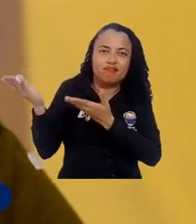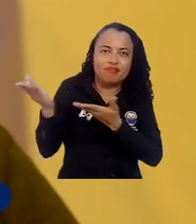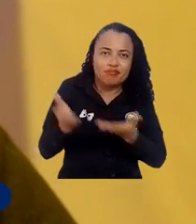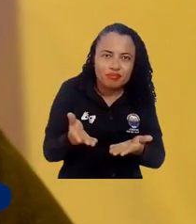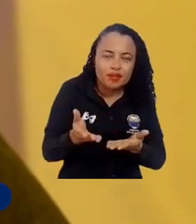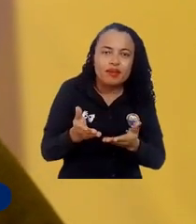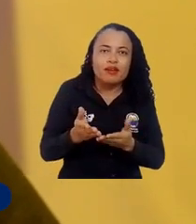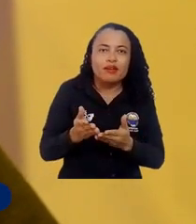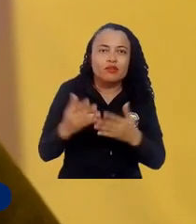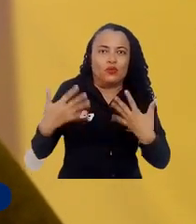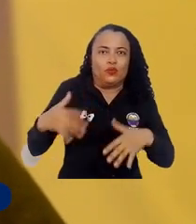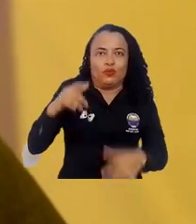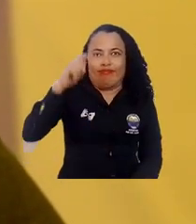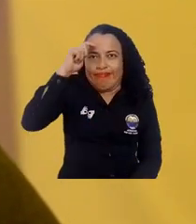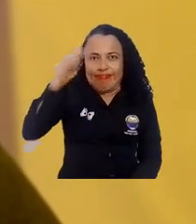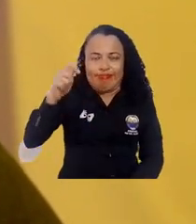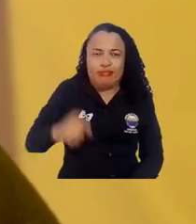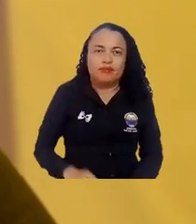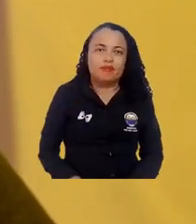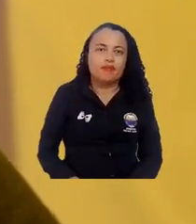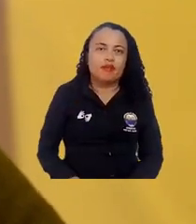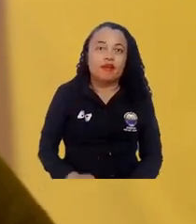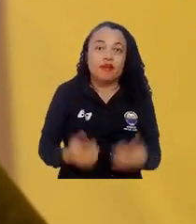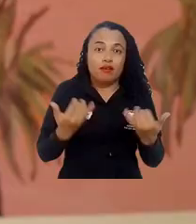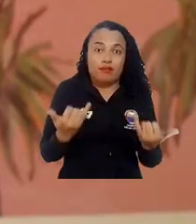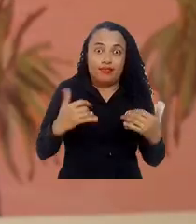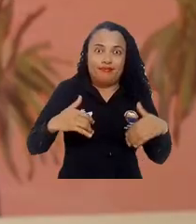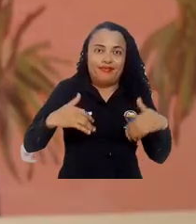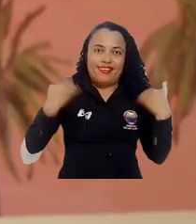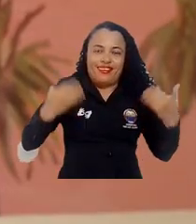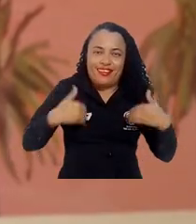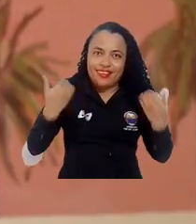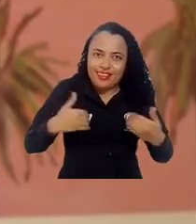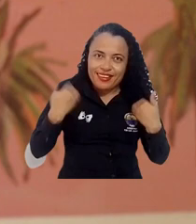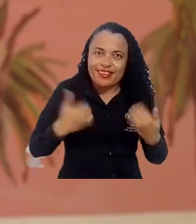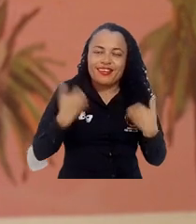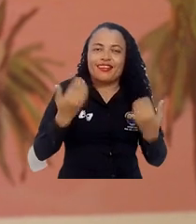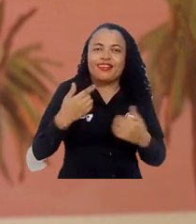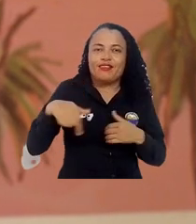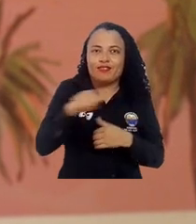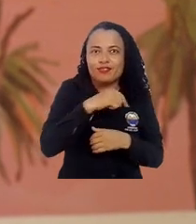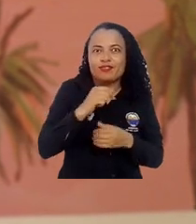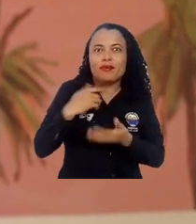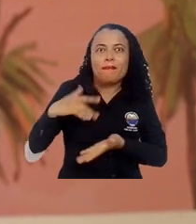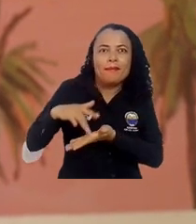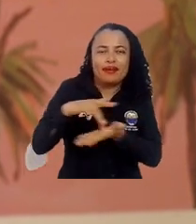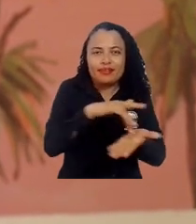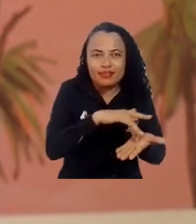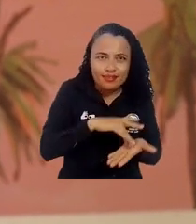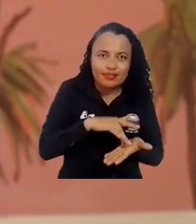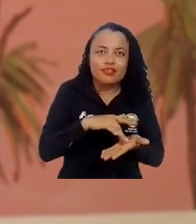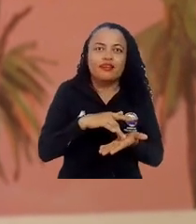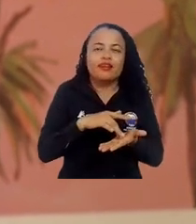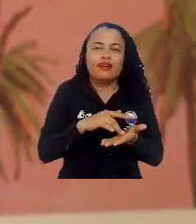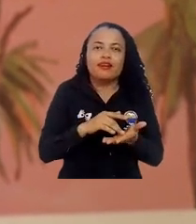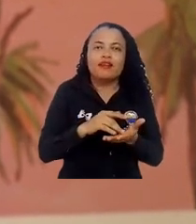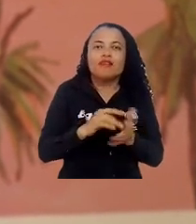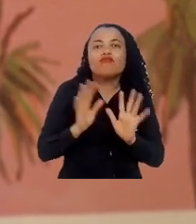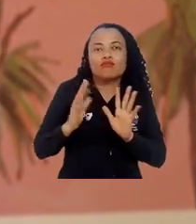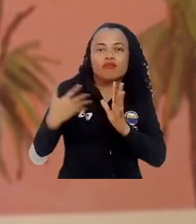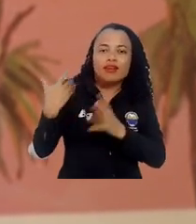¿no? Farhadi, que es una deidad. Nos da mucha alegría que podamos